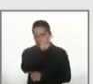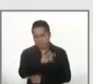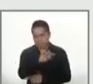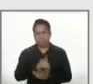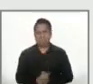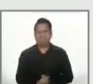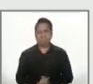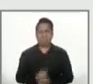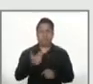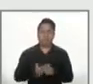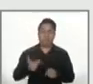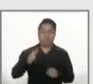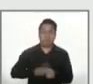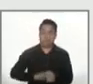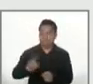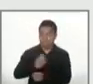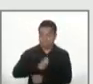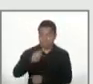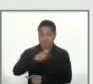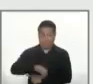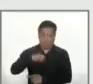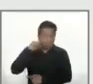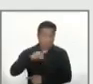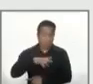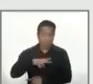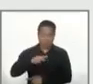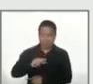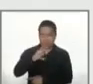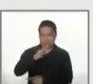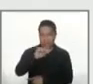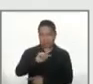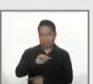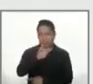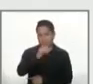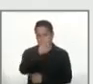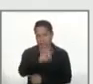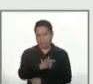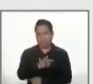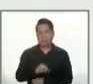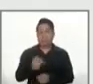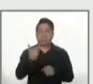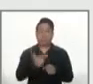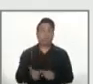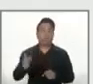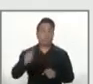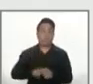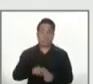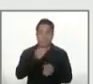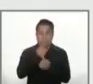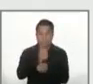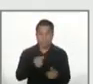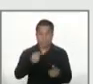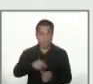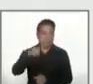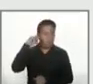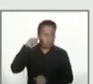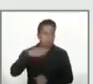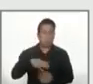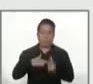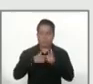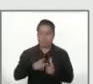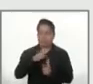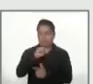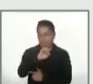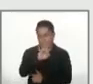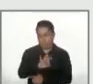37.6%, Hospital Regional de Alta Especialidad de Oaxaca, 85.7%, Hospital de la Niñez Oaxaqueña, se mantiene en